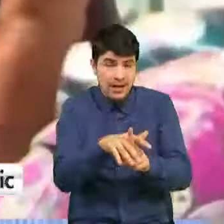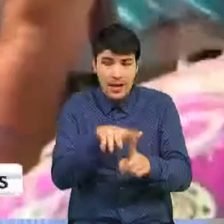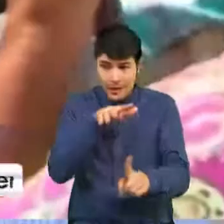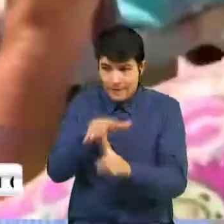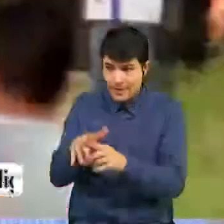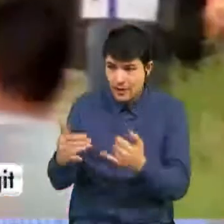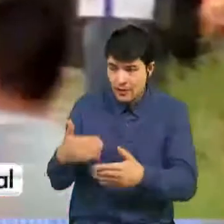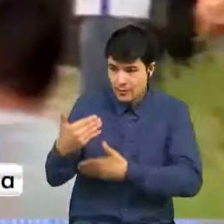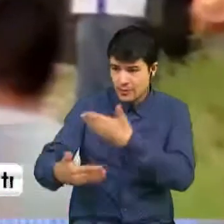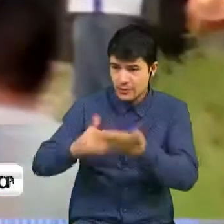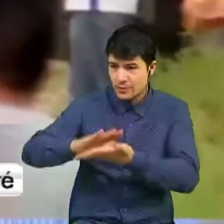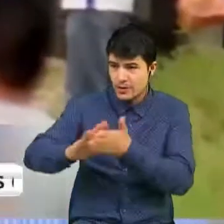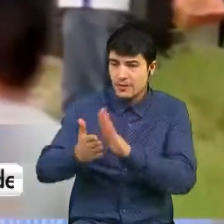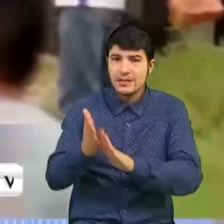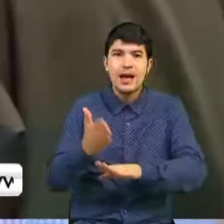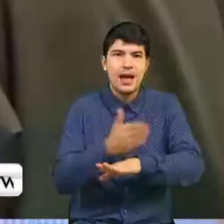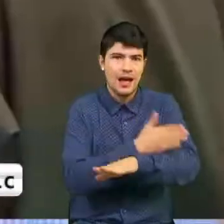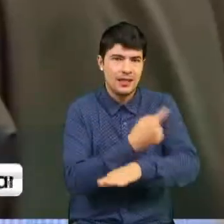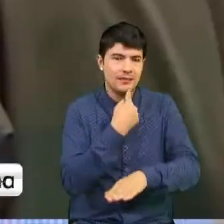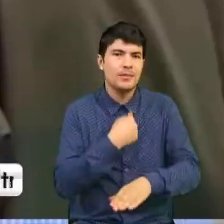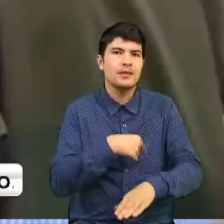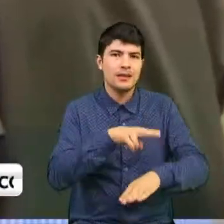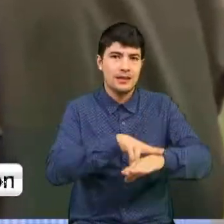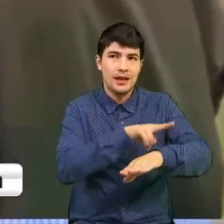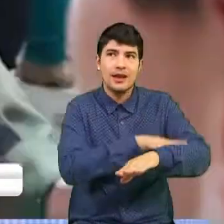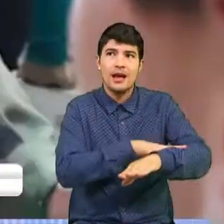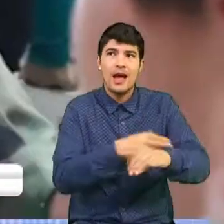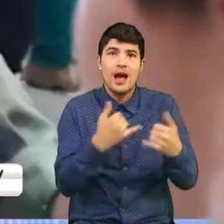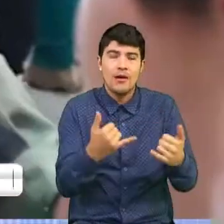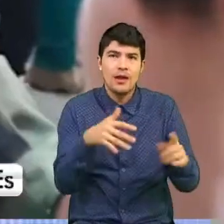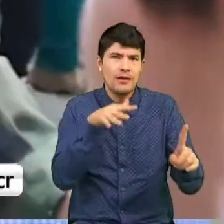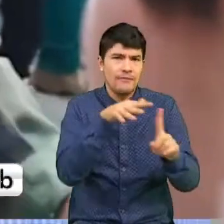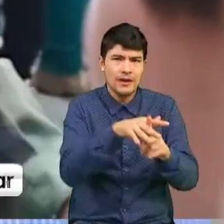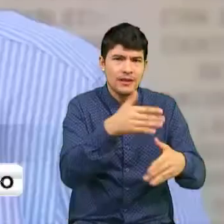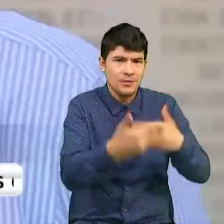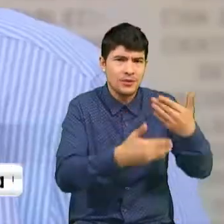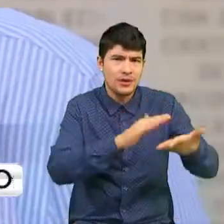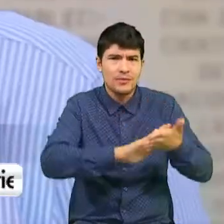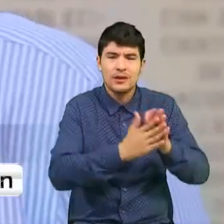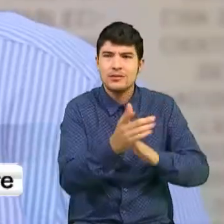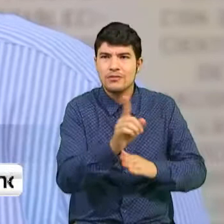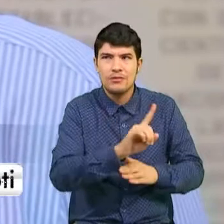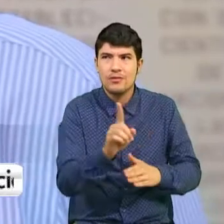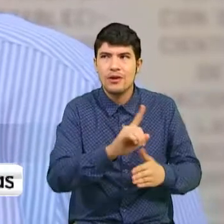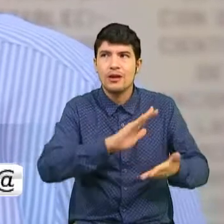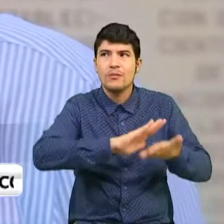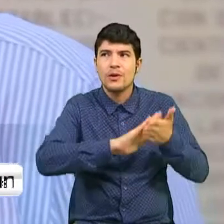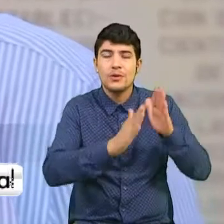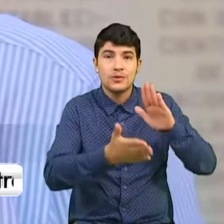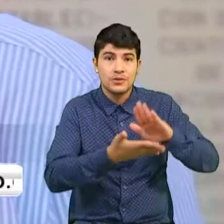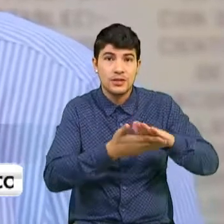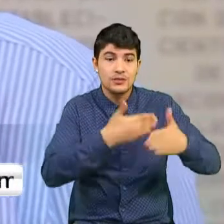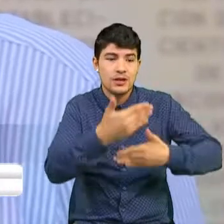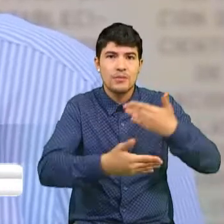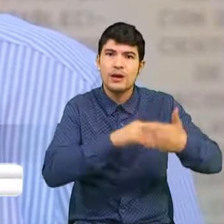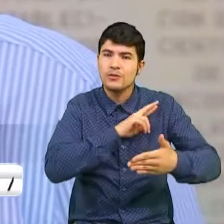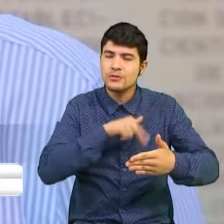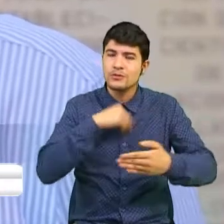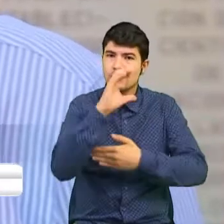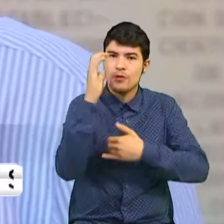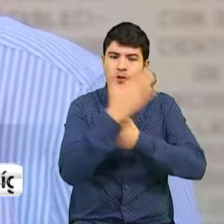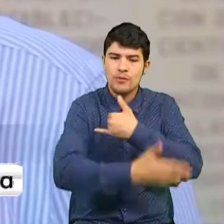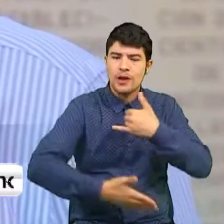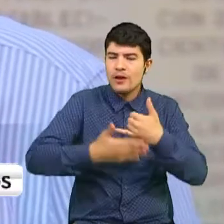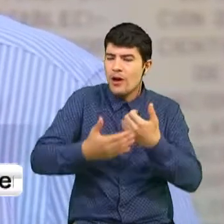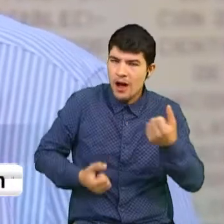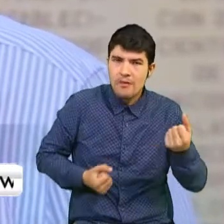como lo dijo el delegado de la misión de la onu en colombia esto no afecta el proceso de paz el proceso de paz tenemos que seguir respaldándolo todos los colombianos que por